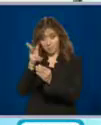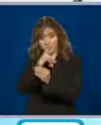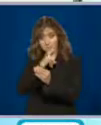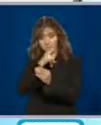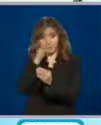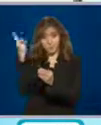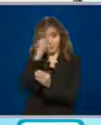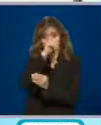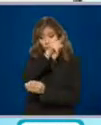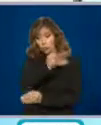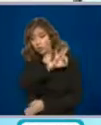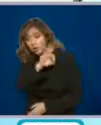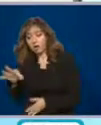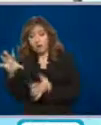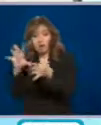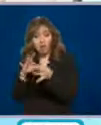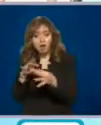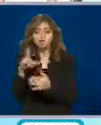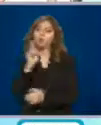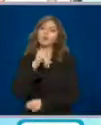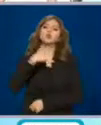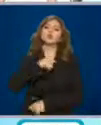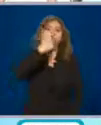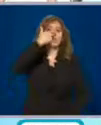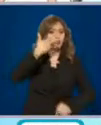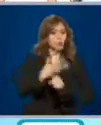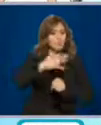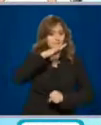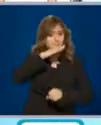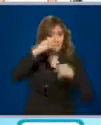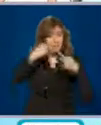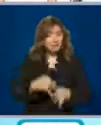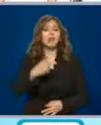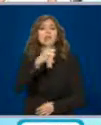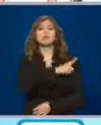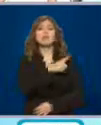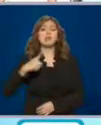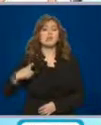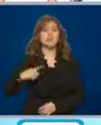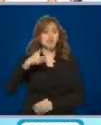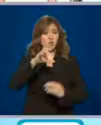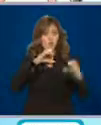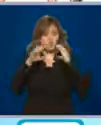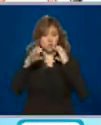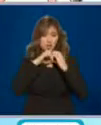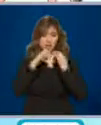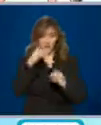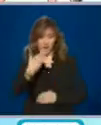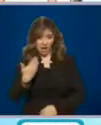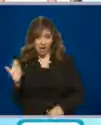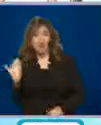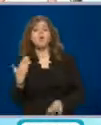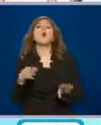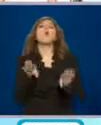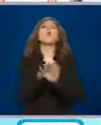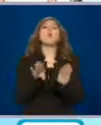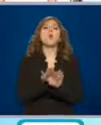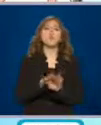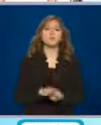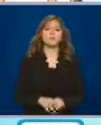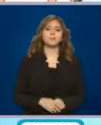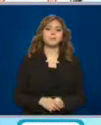tome con mi hijo o con mis hijos y viceversa, ¿no? O sea, no sé, ¿se tienen que poner de acuerdo previamente o cómo funcionaría mejor? Te lo puedo